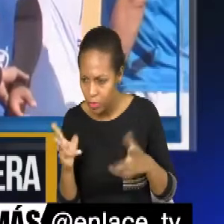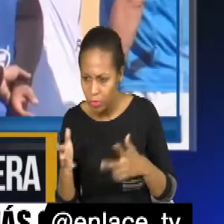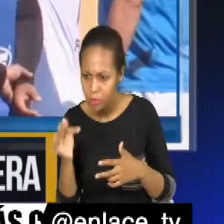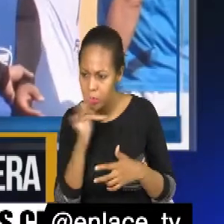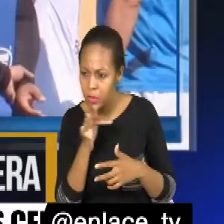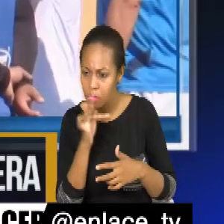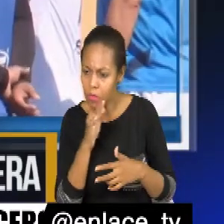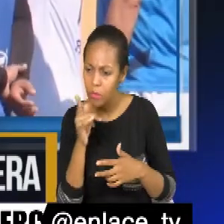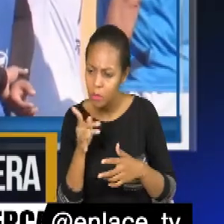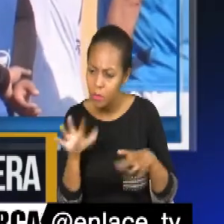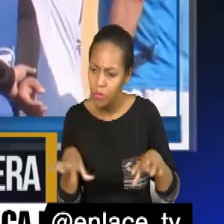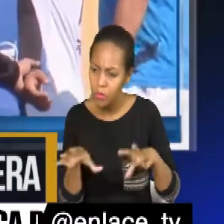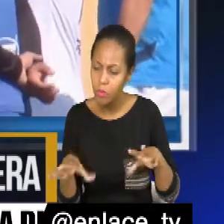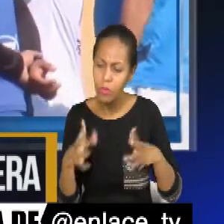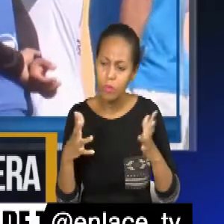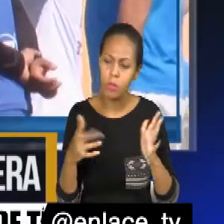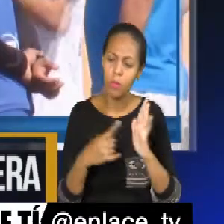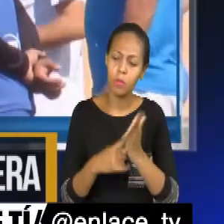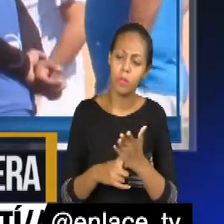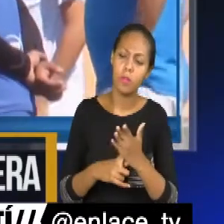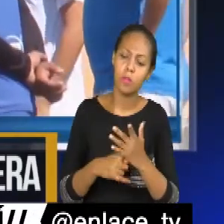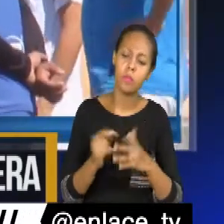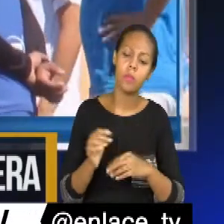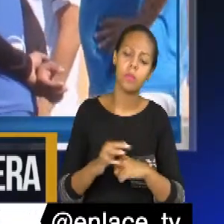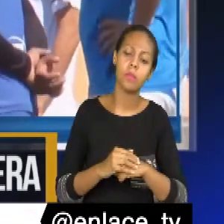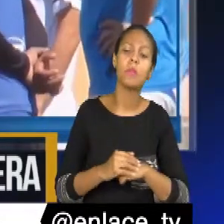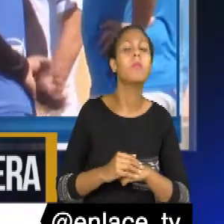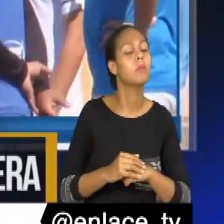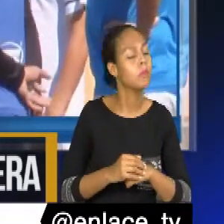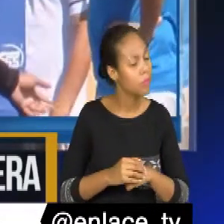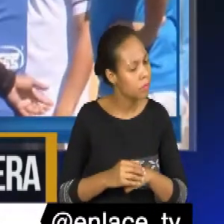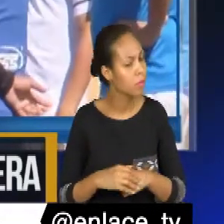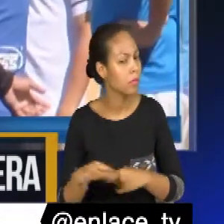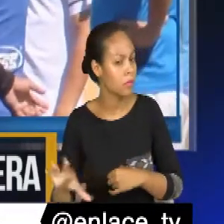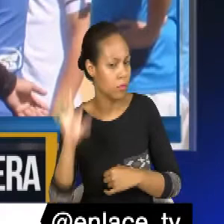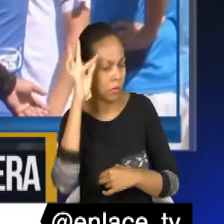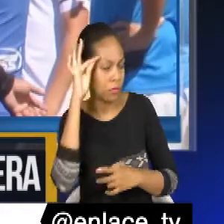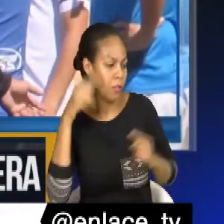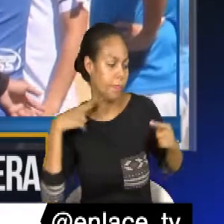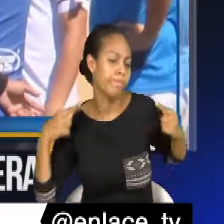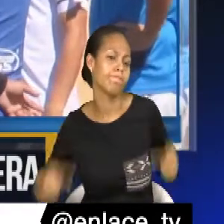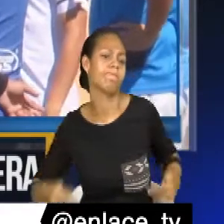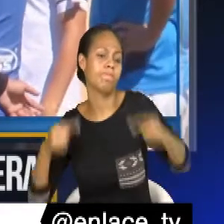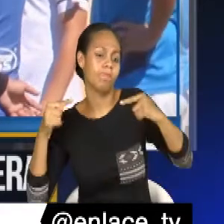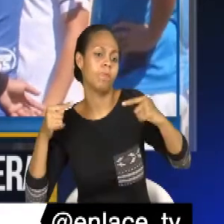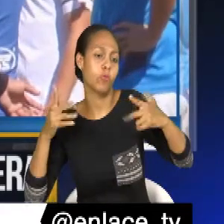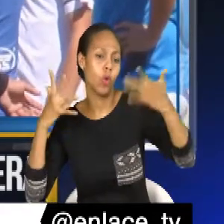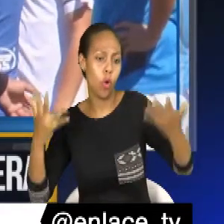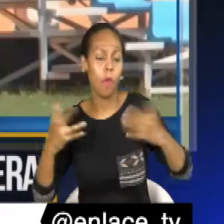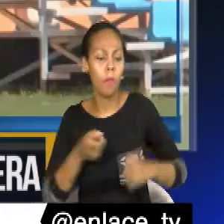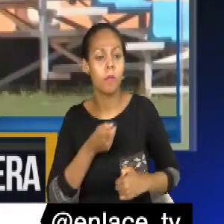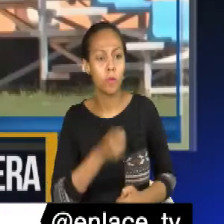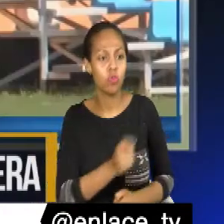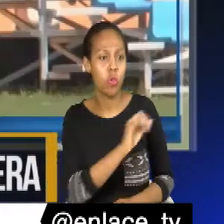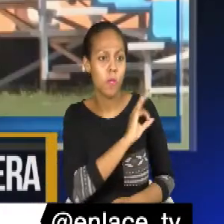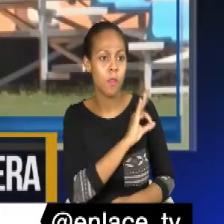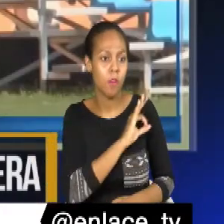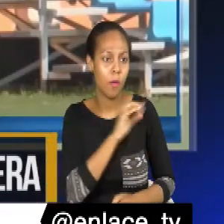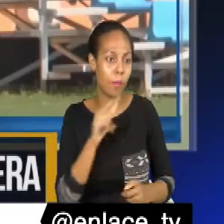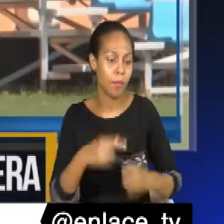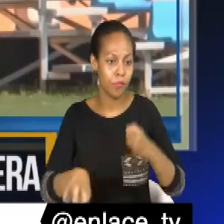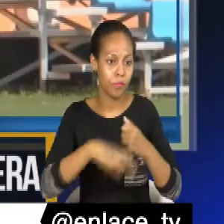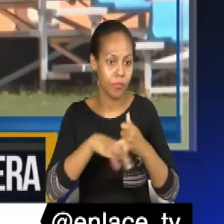hizo en ese compromiso y cómo viene Santa Fe jugando para afrontar ese último partido el sábado frente a Alianza